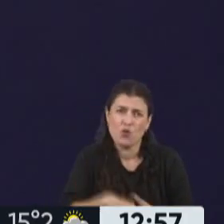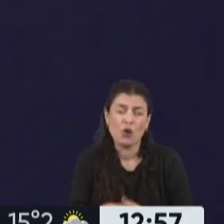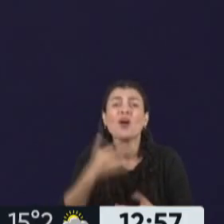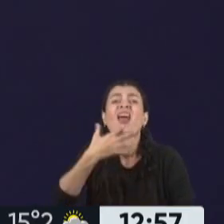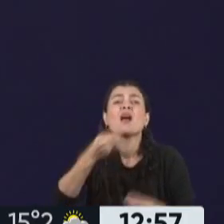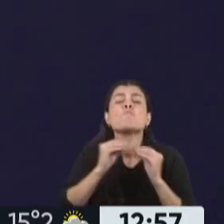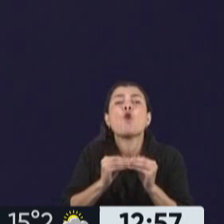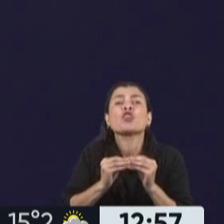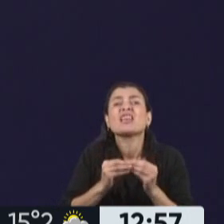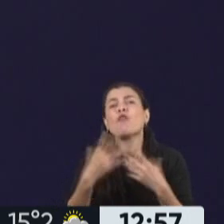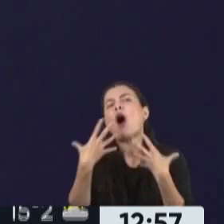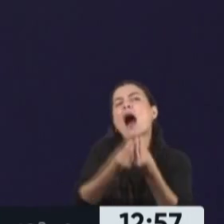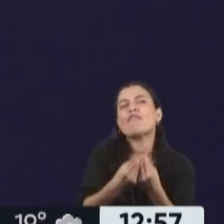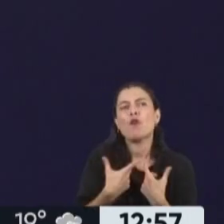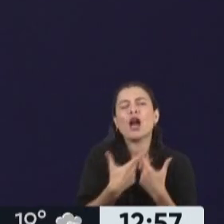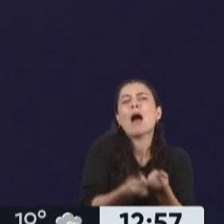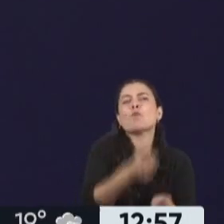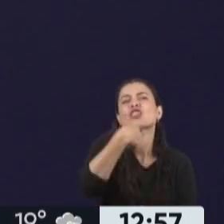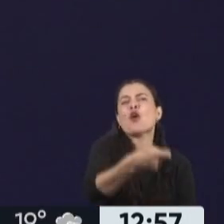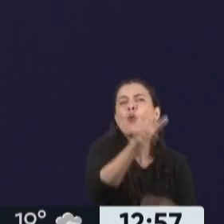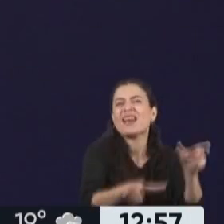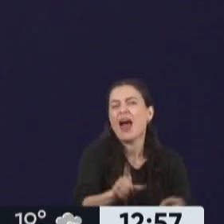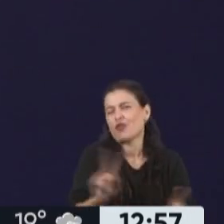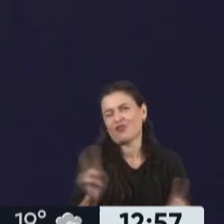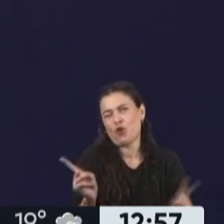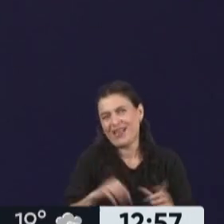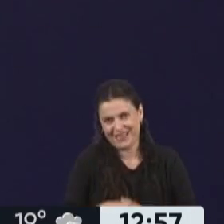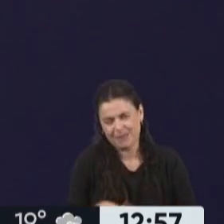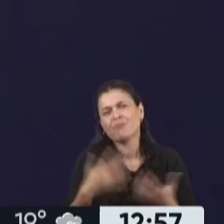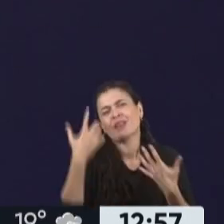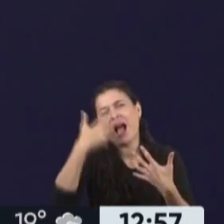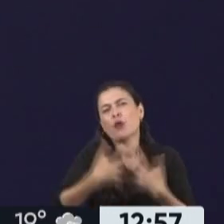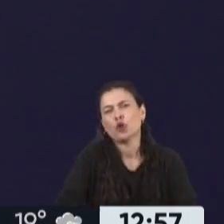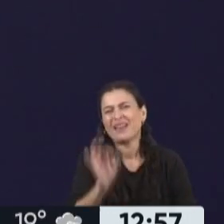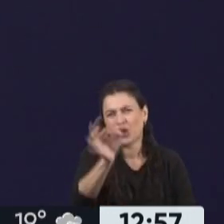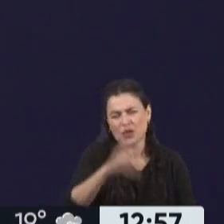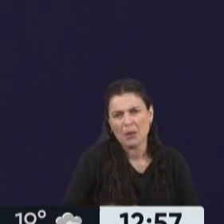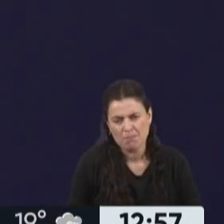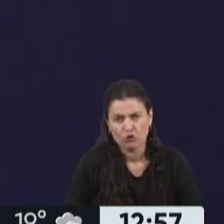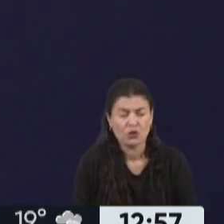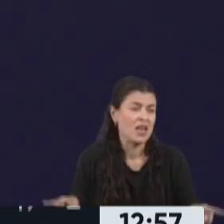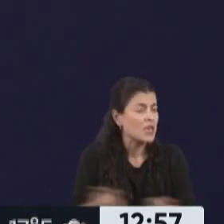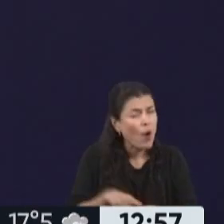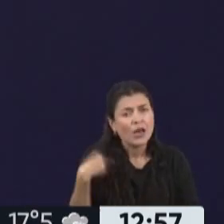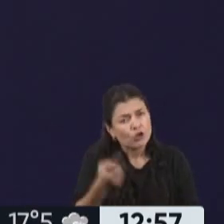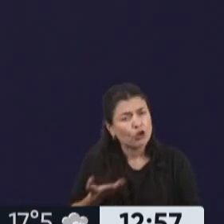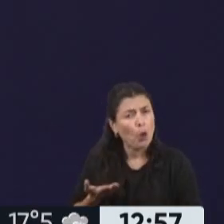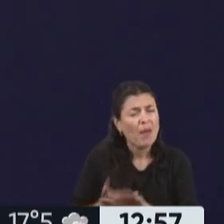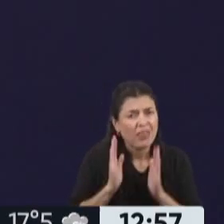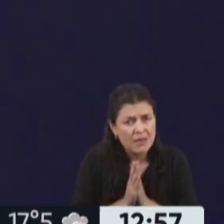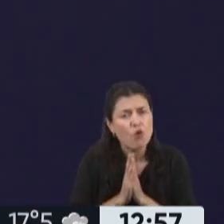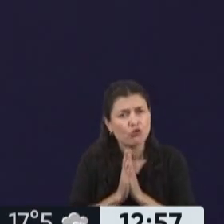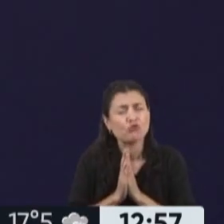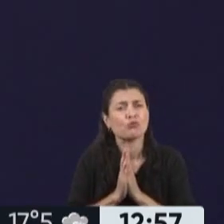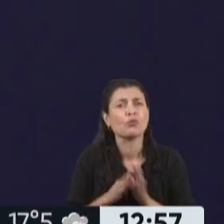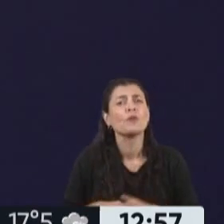reclamo, digamos, ¿no? de los jubilados. De igual manera, por supuesto que apelamos a que